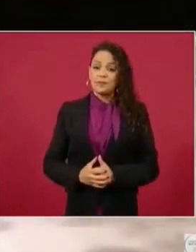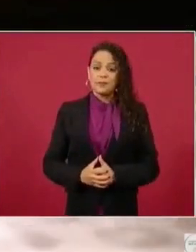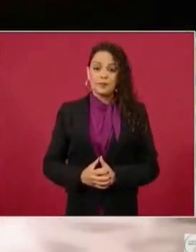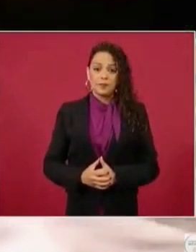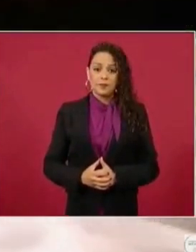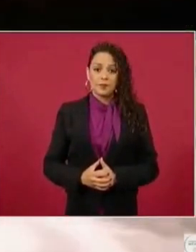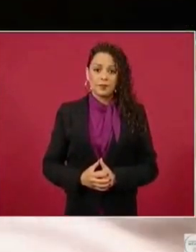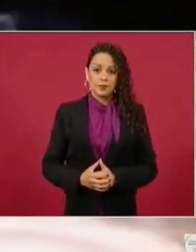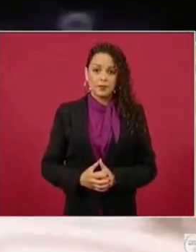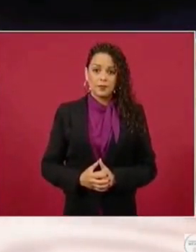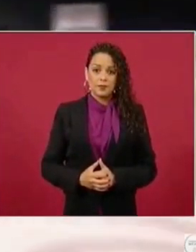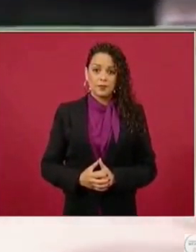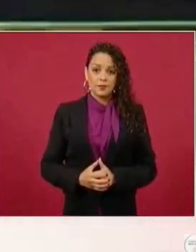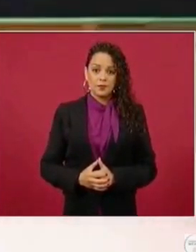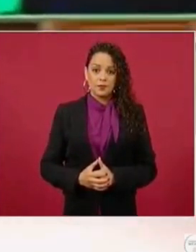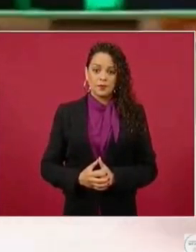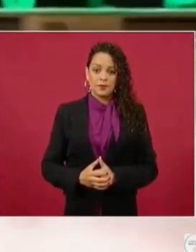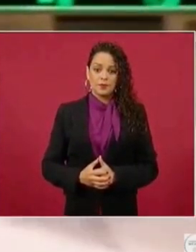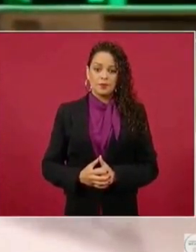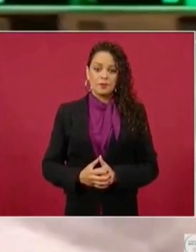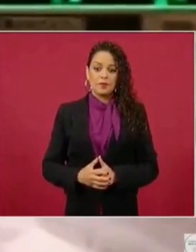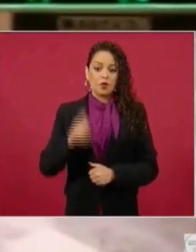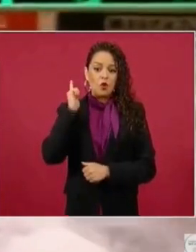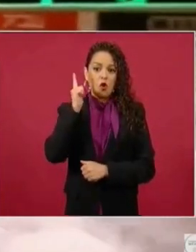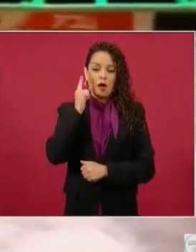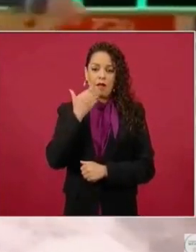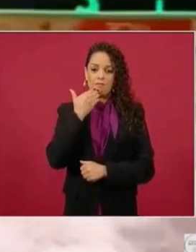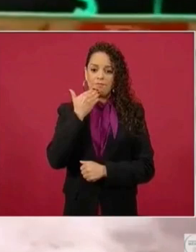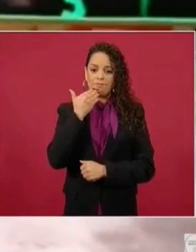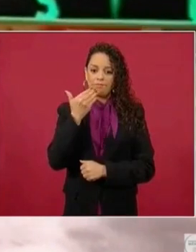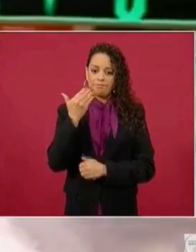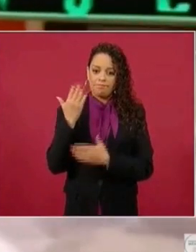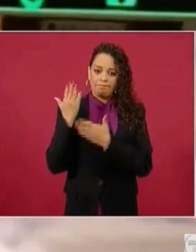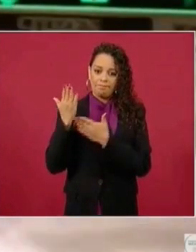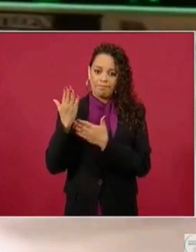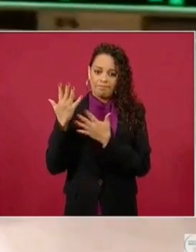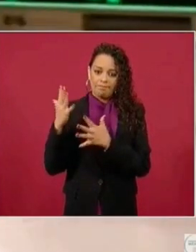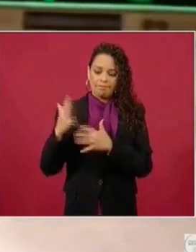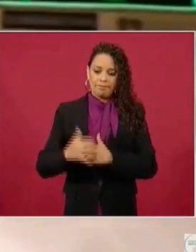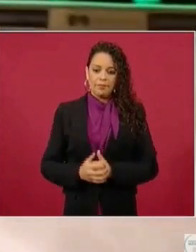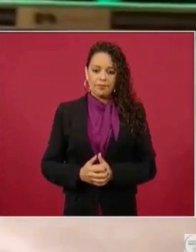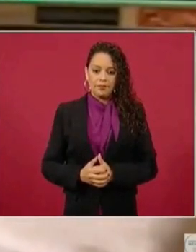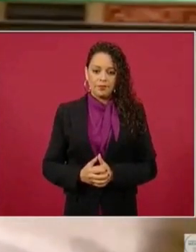y le deseamos que le vaya muy bien. Lo merece, ya lo he hecho.